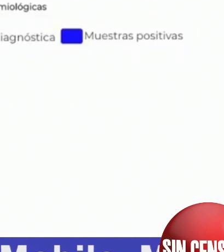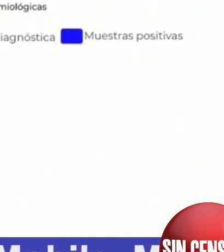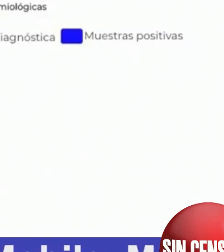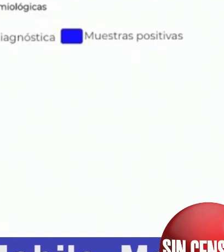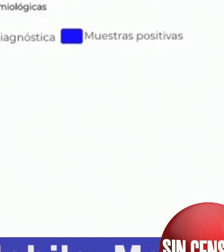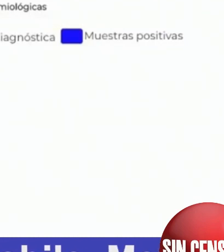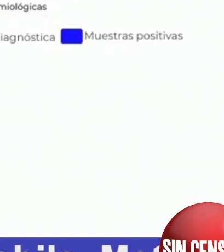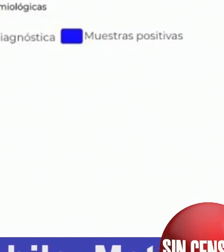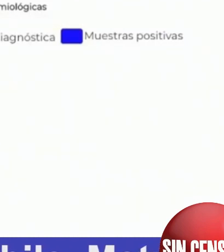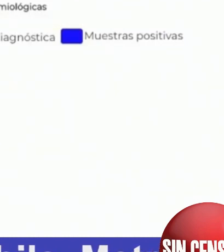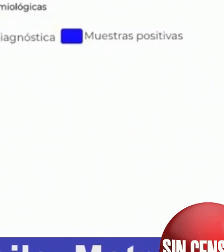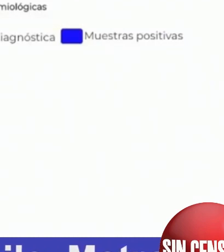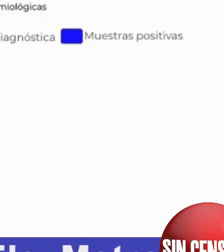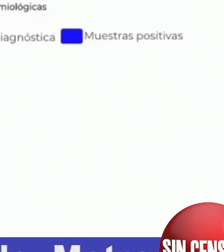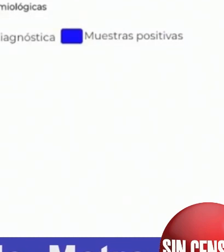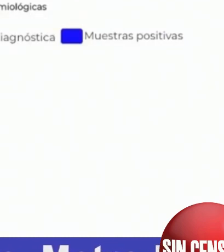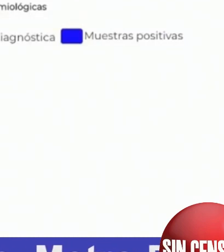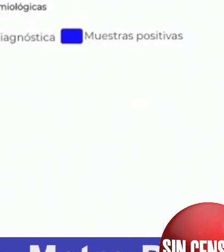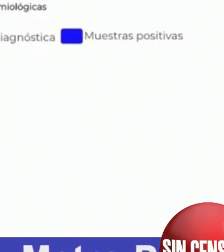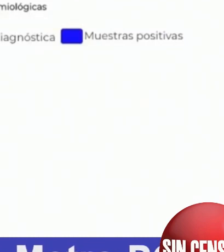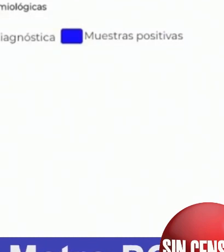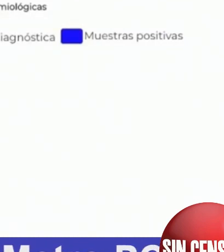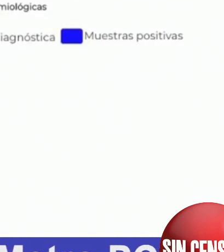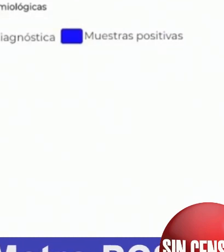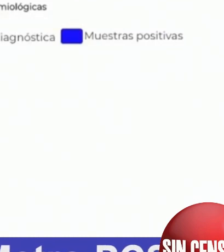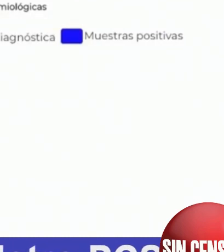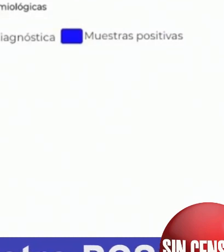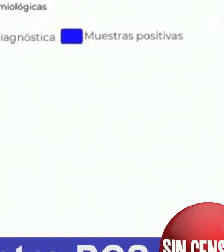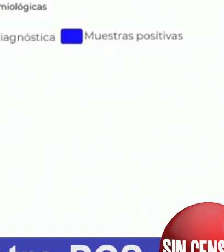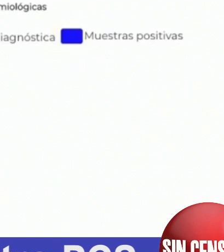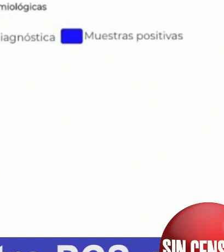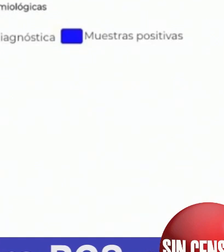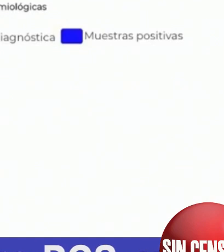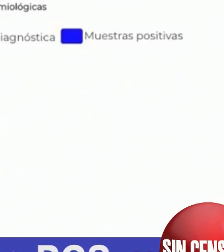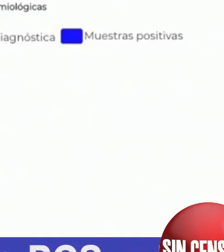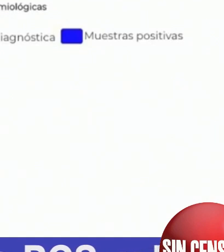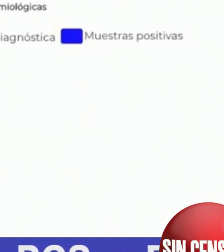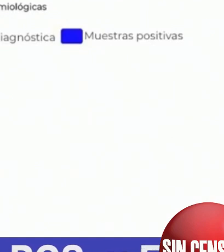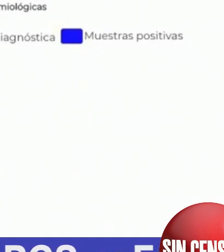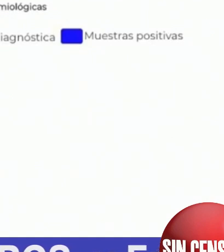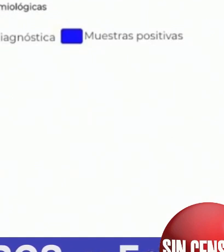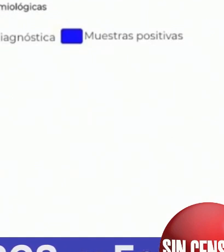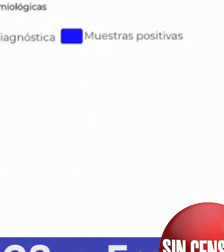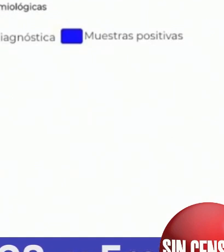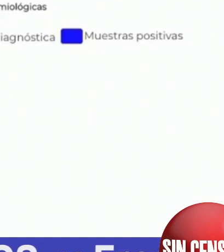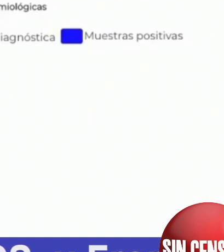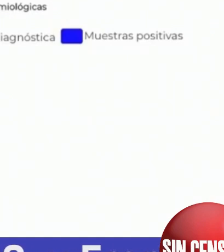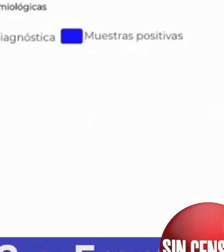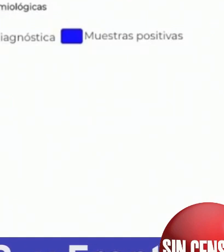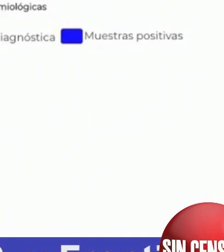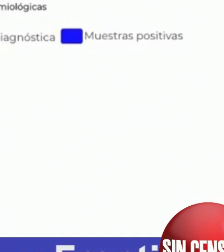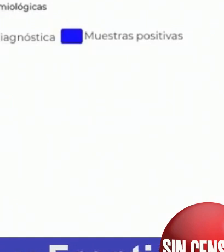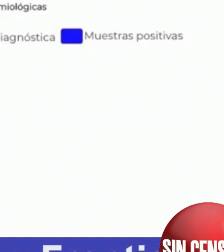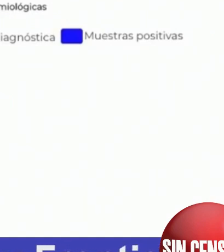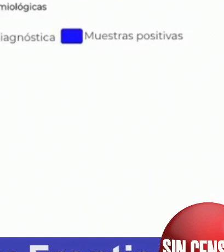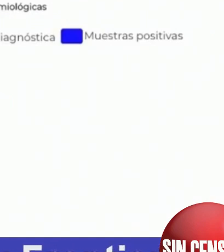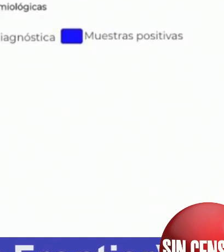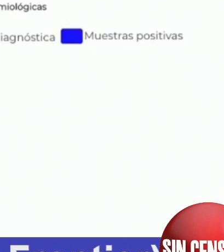resultan positivas al virus SARS-CoV-2. El promedio nacional es 41%, en este momento llegó a ser